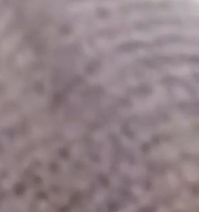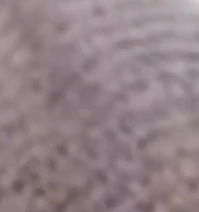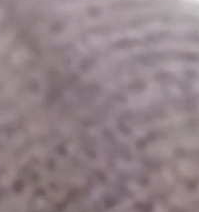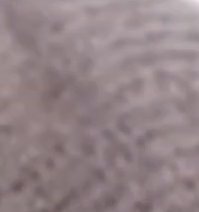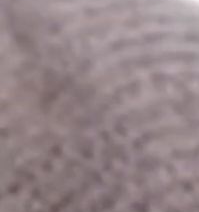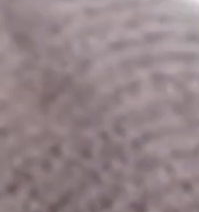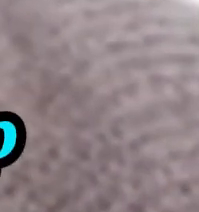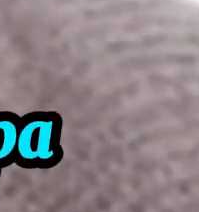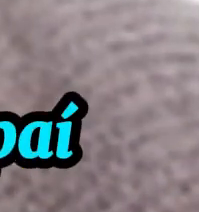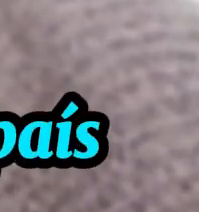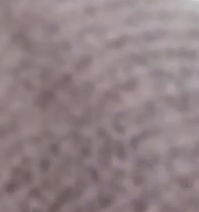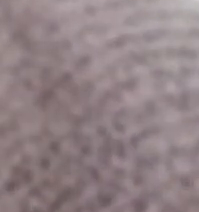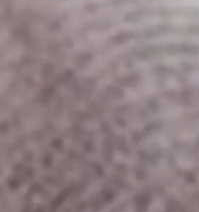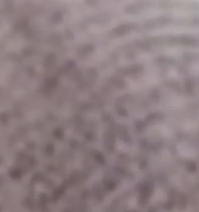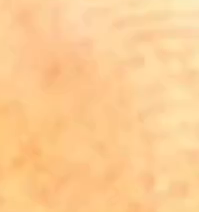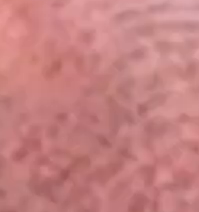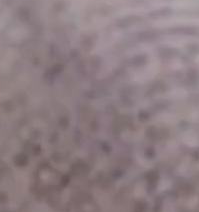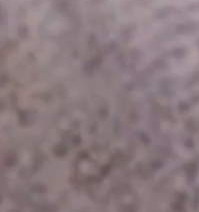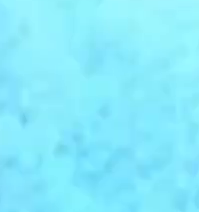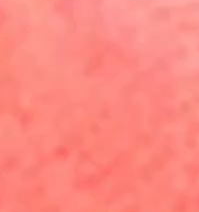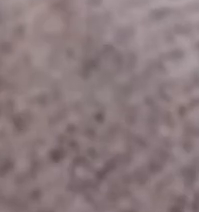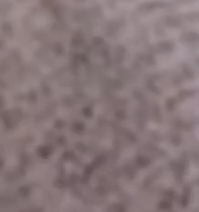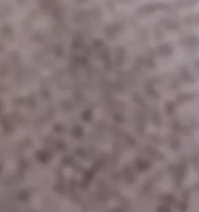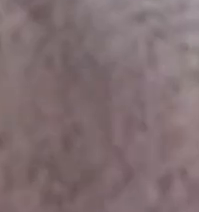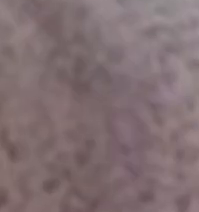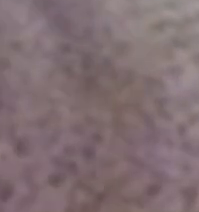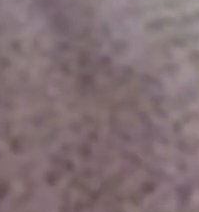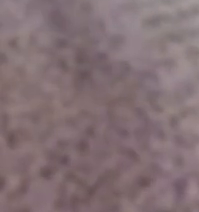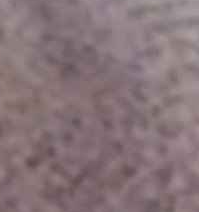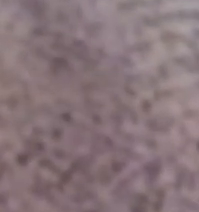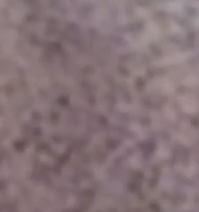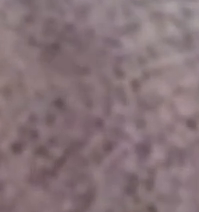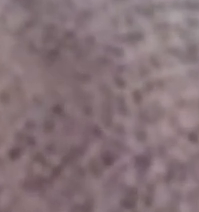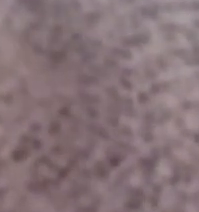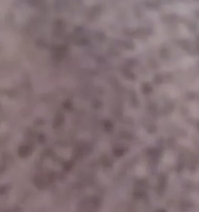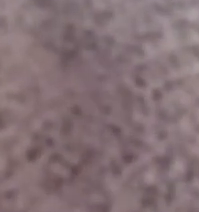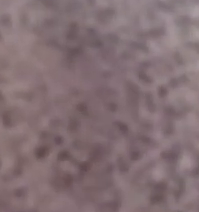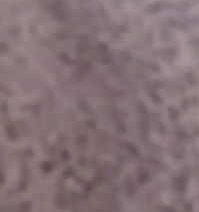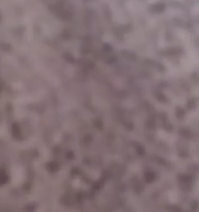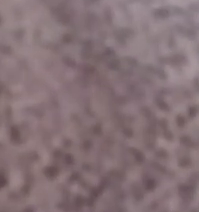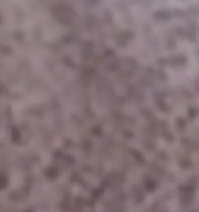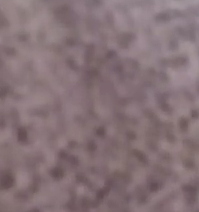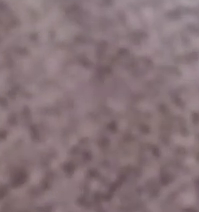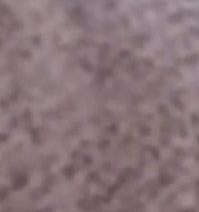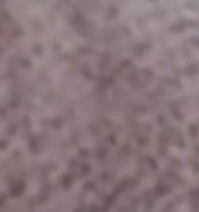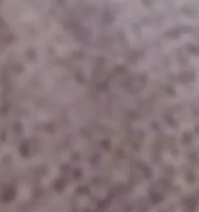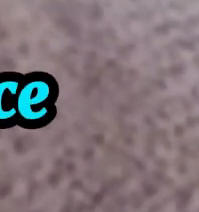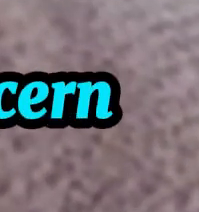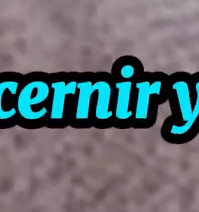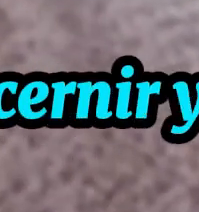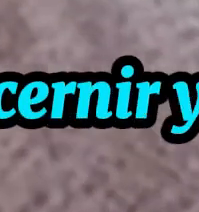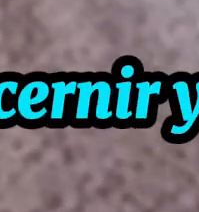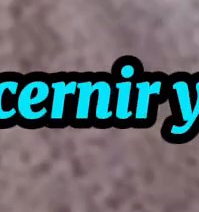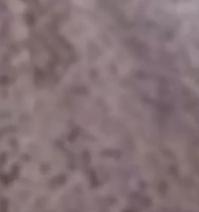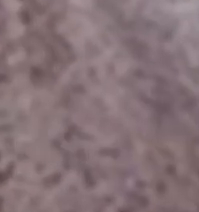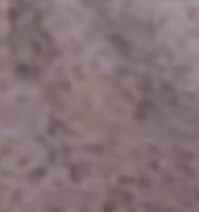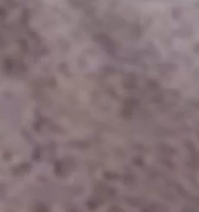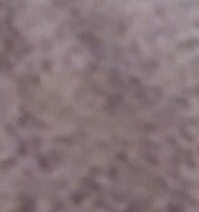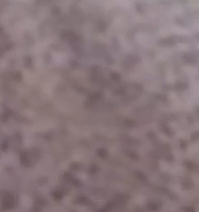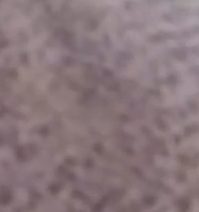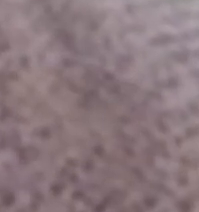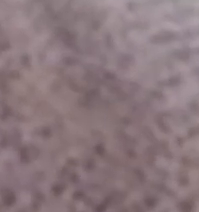reimpulsar la economía de nuestro país. Pero para los sietemesinos que comenzaron ya desde temprano a discernir y rasgar